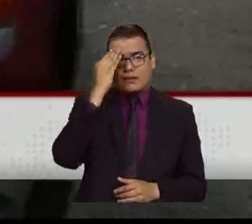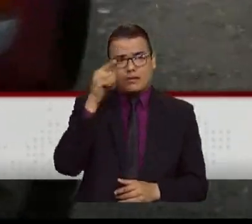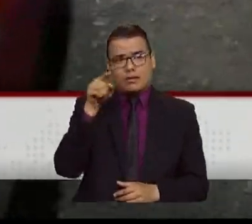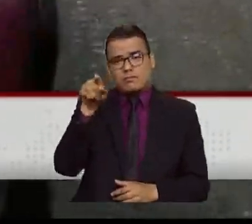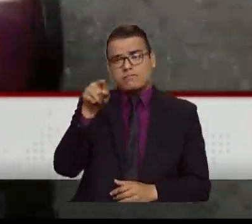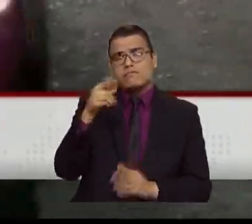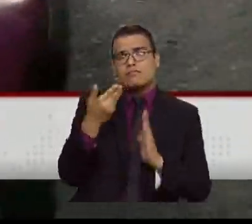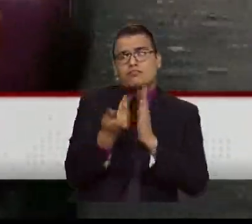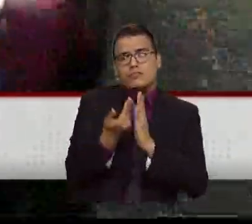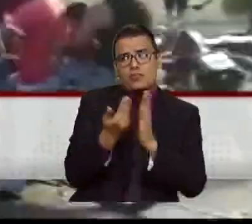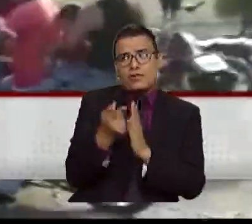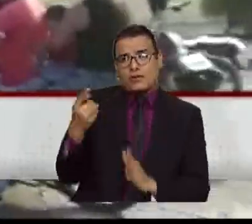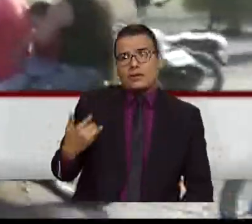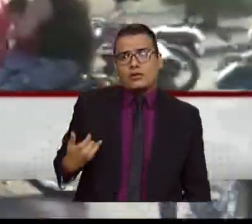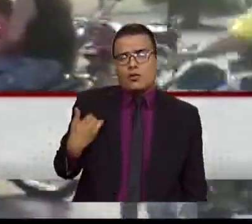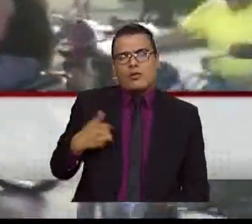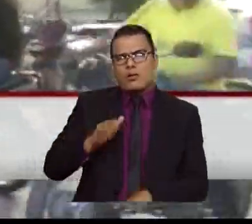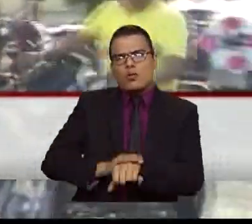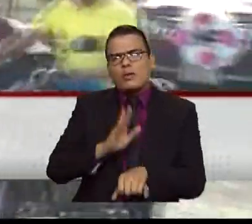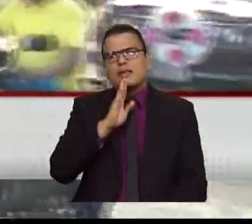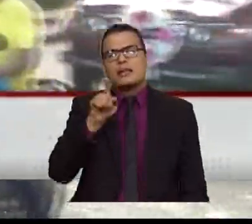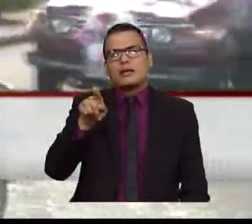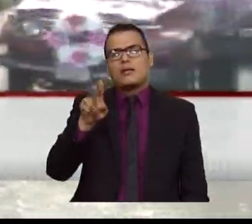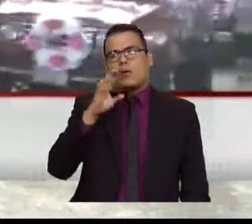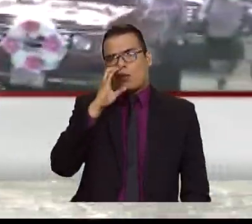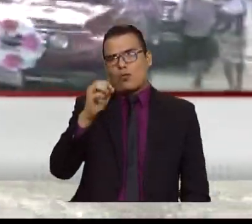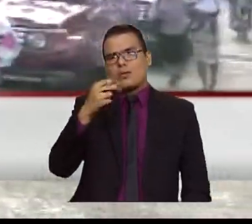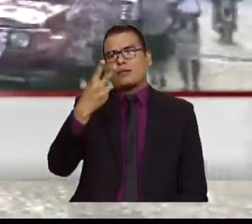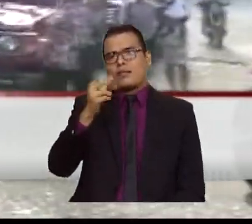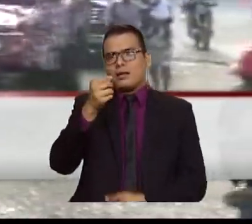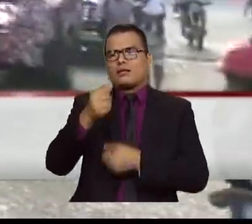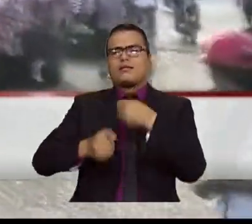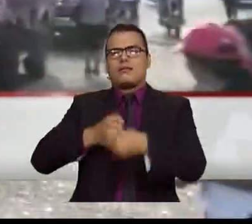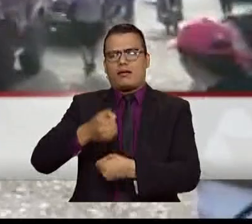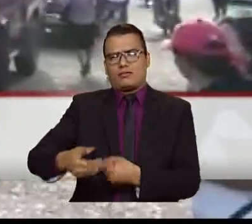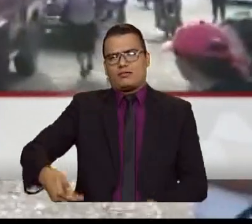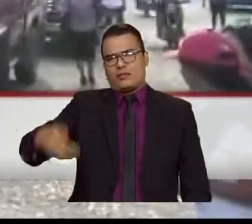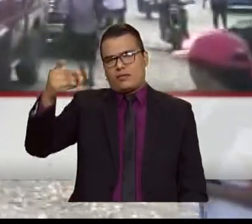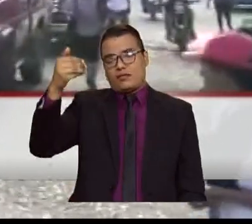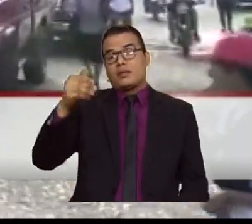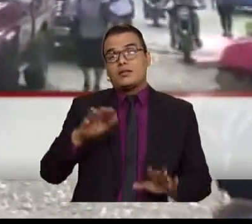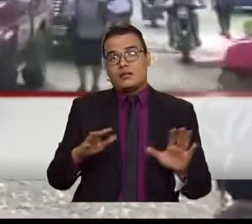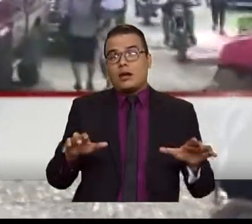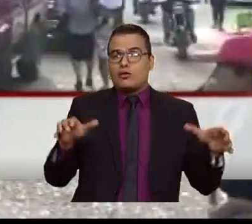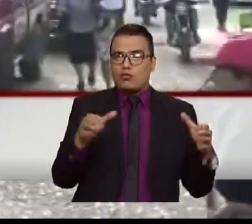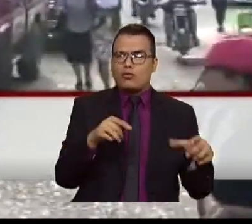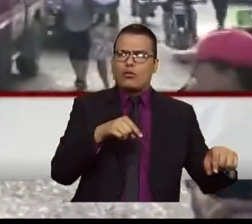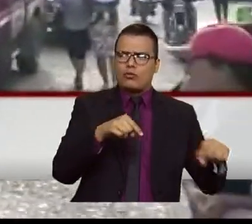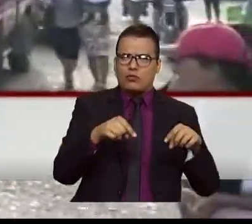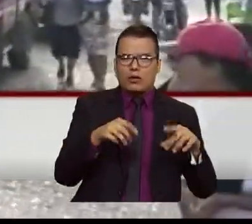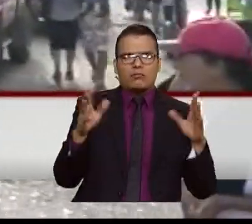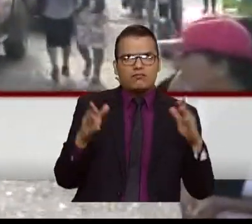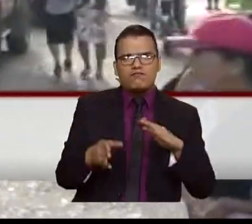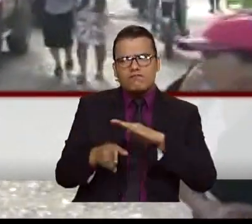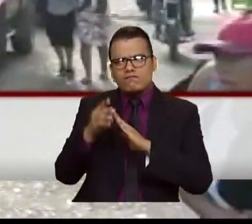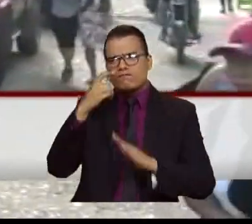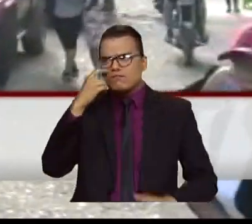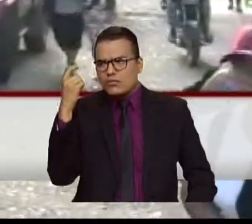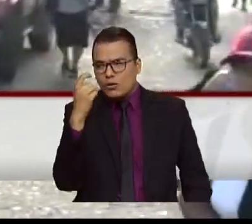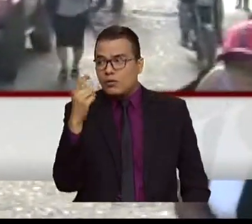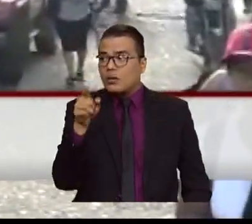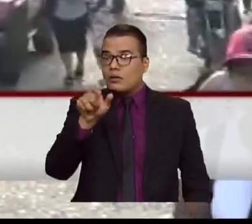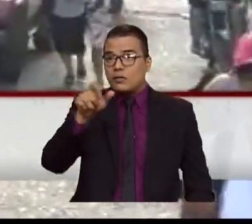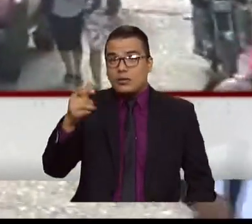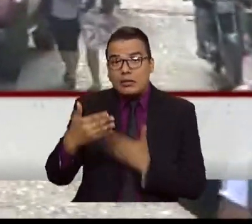un hombre de aproximadamente 20 años la policía y el cti siguen la búsqueda de los responsables y aumentaron la recompensa hasta 50 millones de pesos